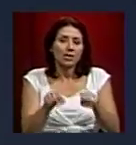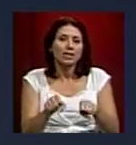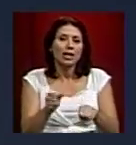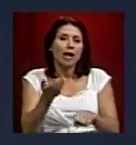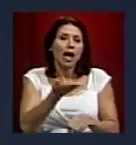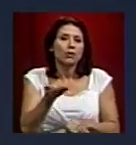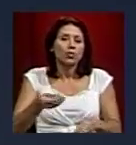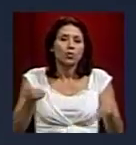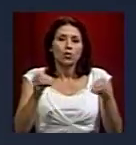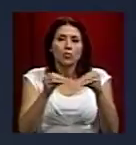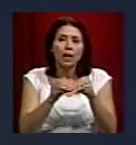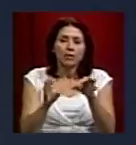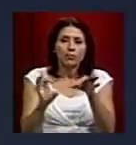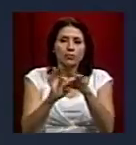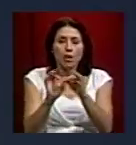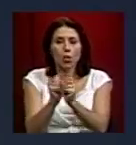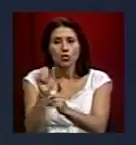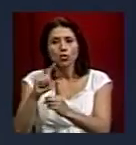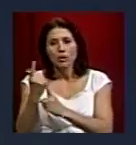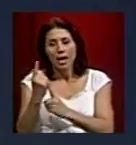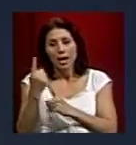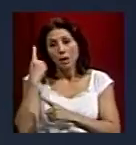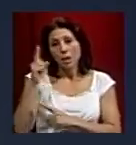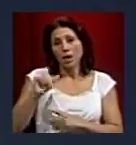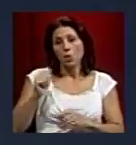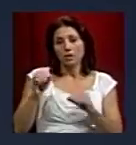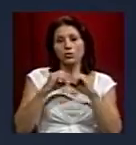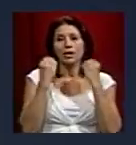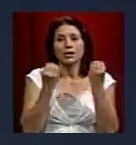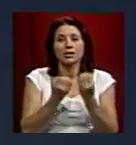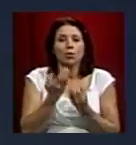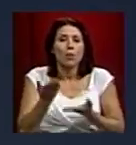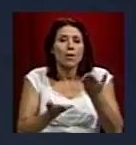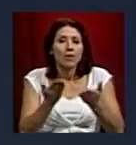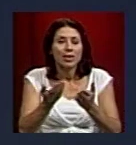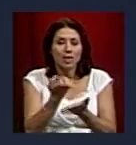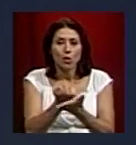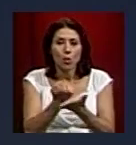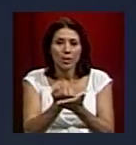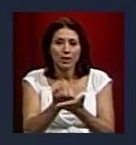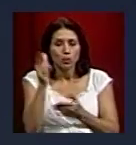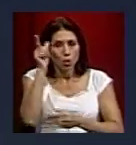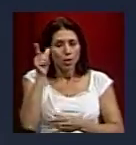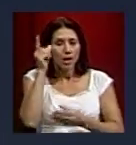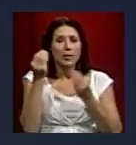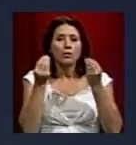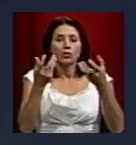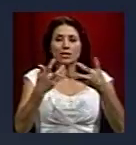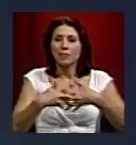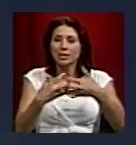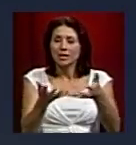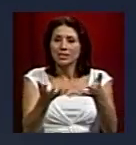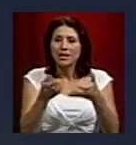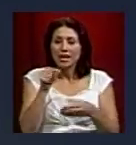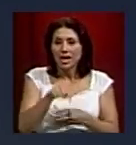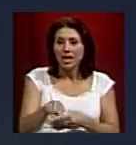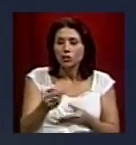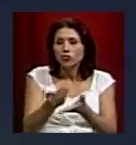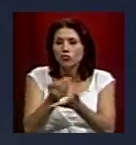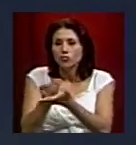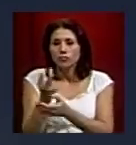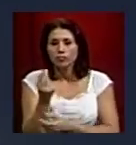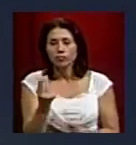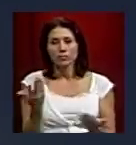asuntos más de orden social y para otras probablemente económicos. Lógicamente muchas de las empresas pues eso buscan, ¿no? Creación de valor, creación de